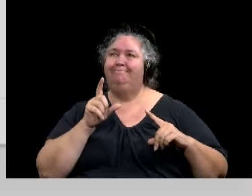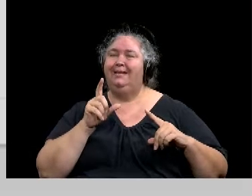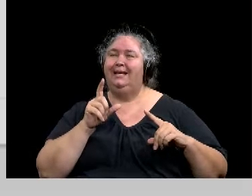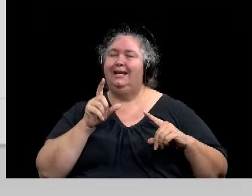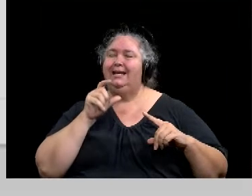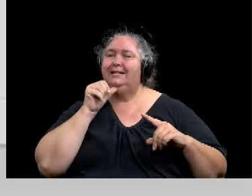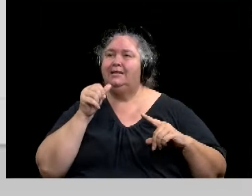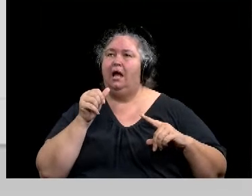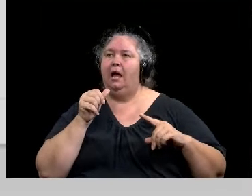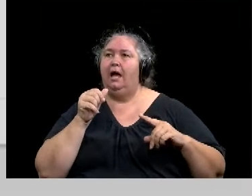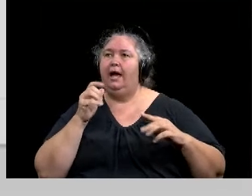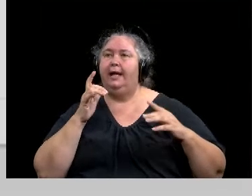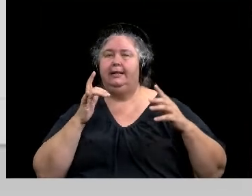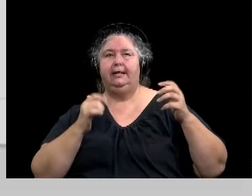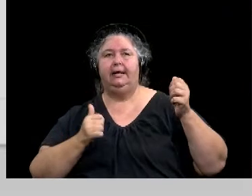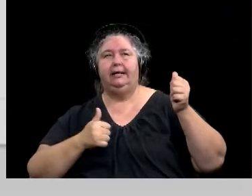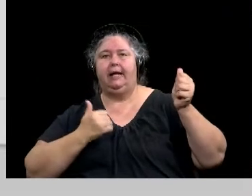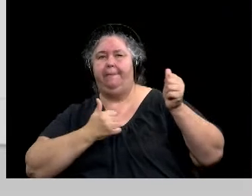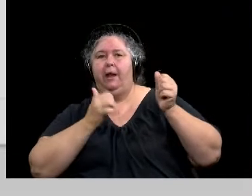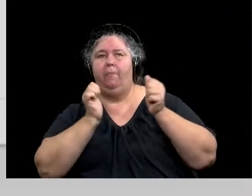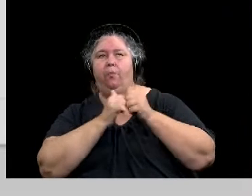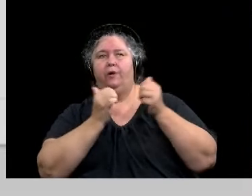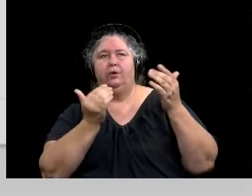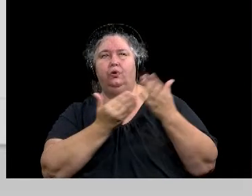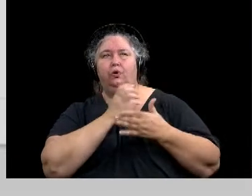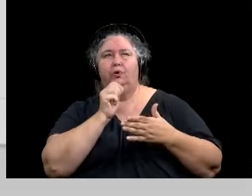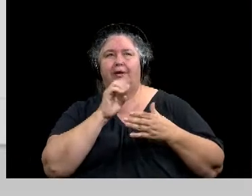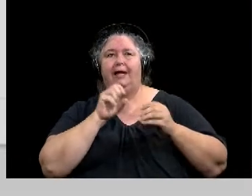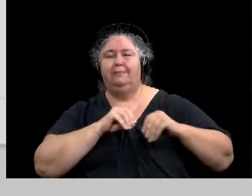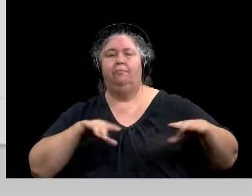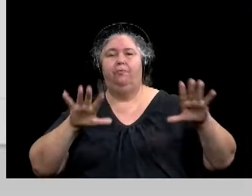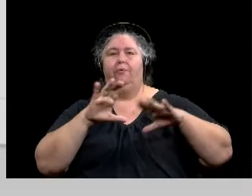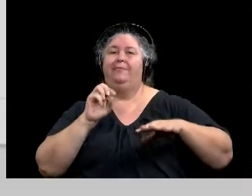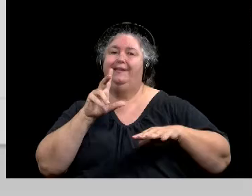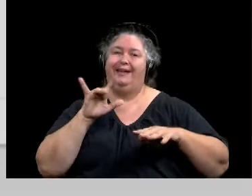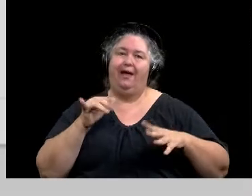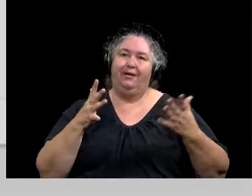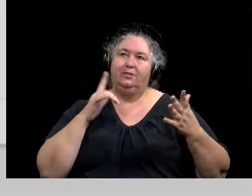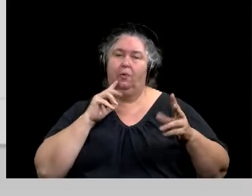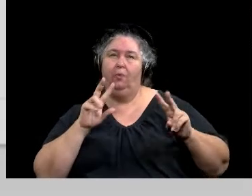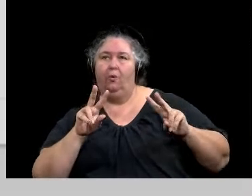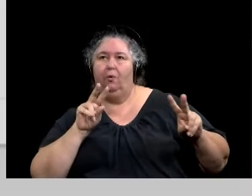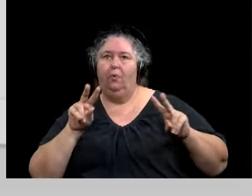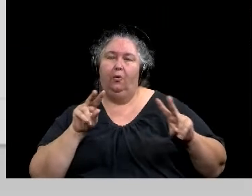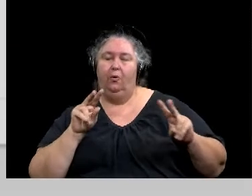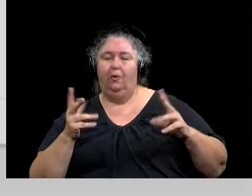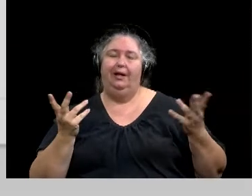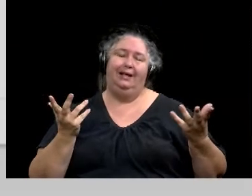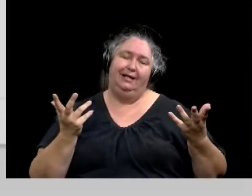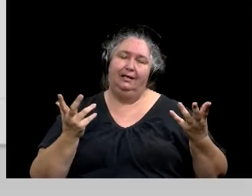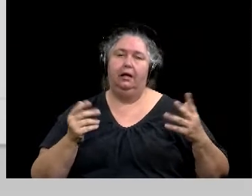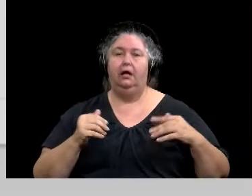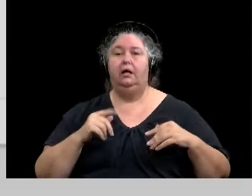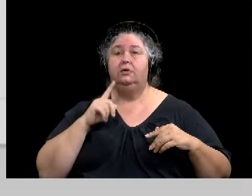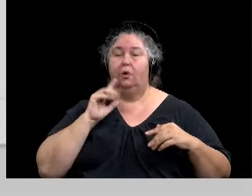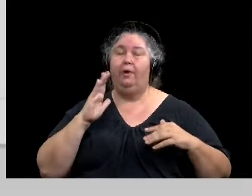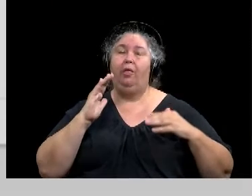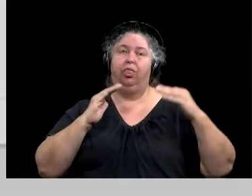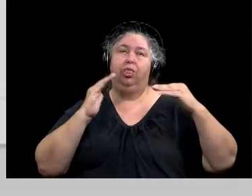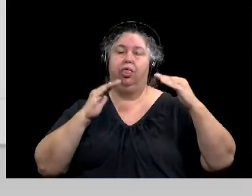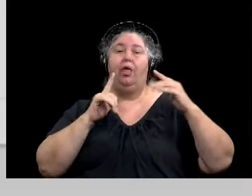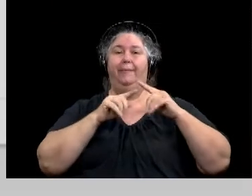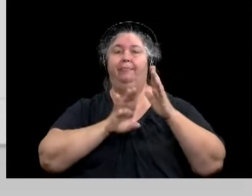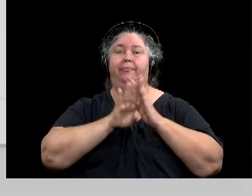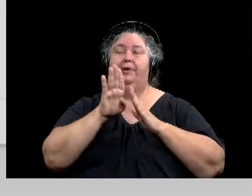nos está marcando pasó con nuevos casos que están ocurriendo en el condado les